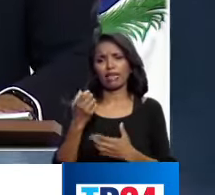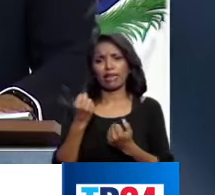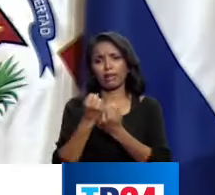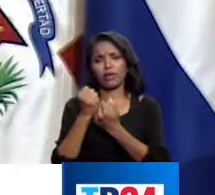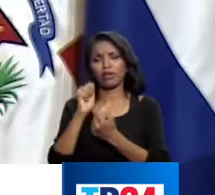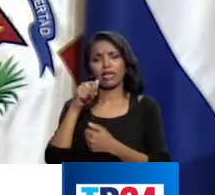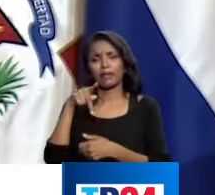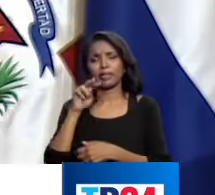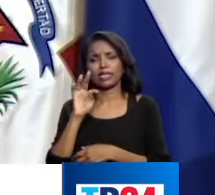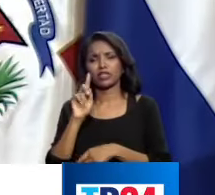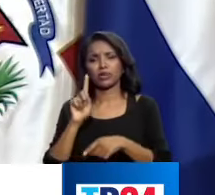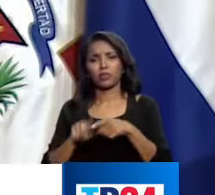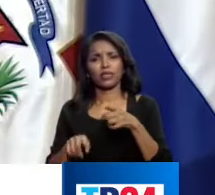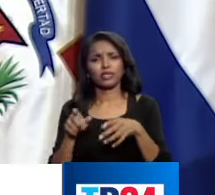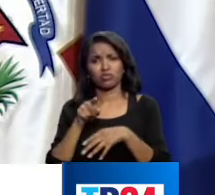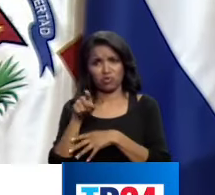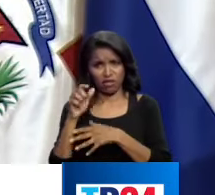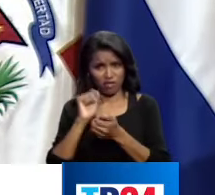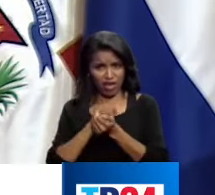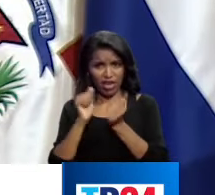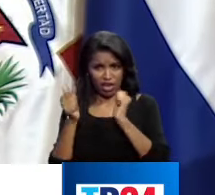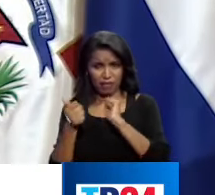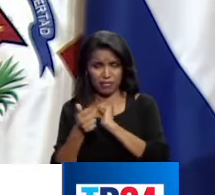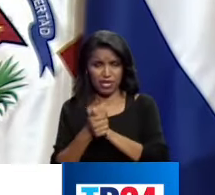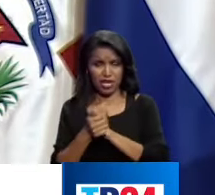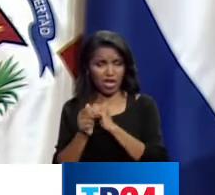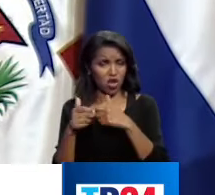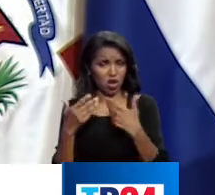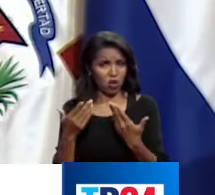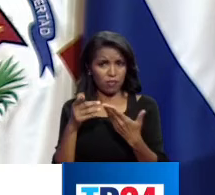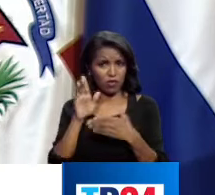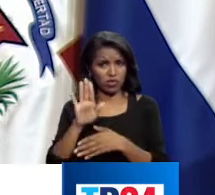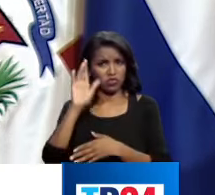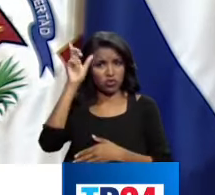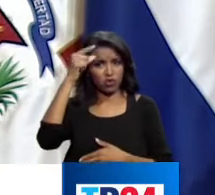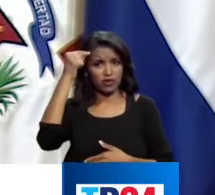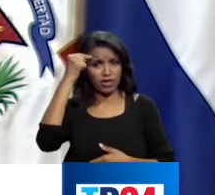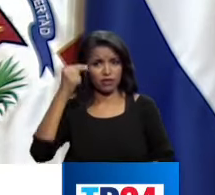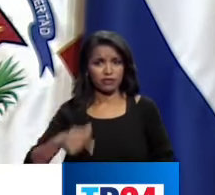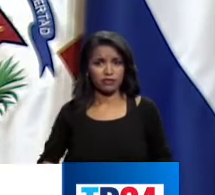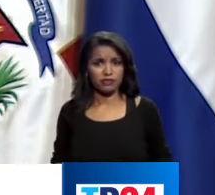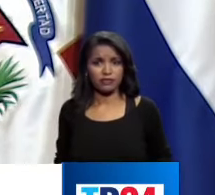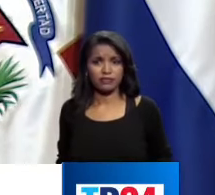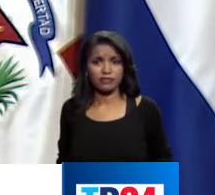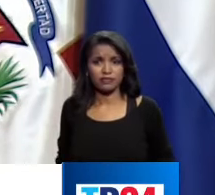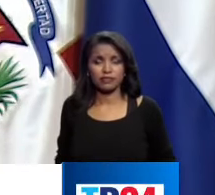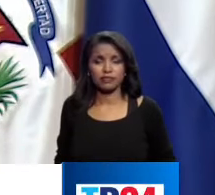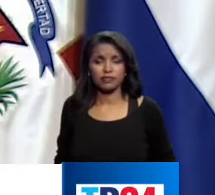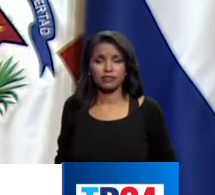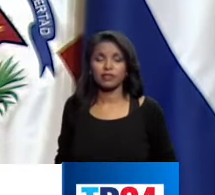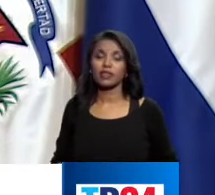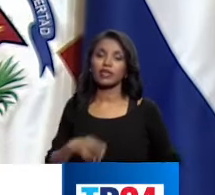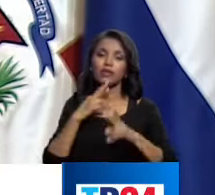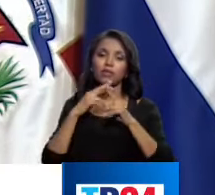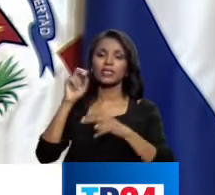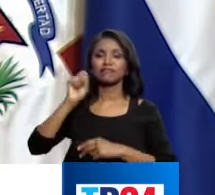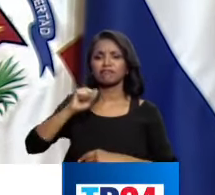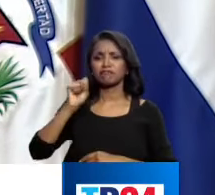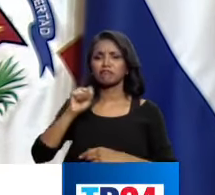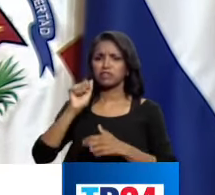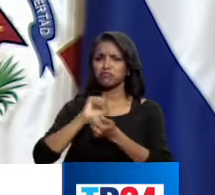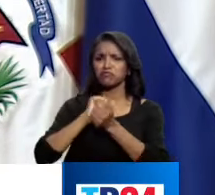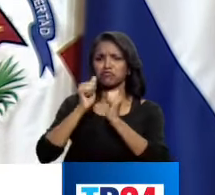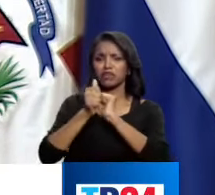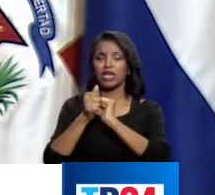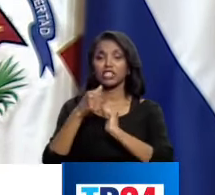hacer. ¿Cambiará esta realidad en su gestión gubernamental? Por supuesto que va a cambiar. Yo he dicho que el que